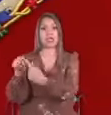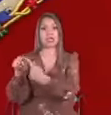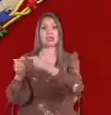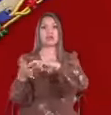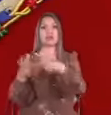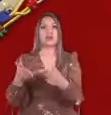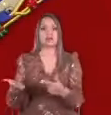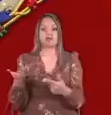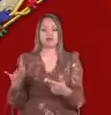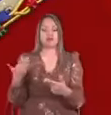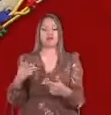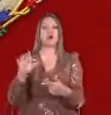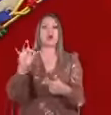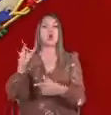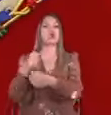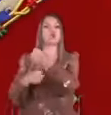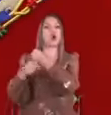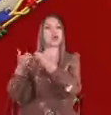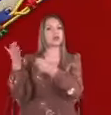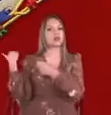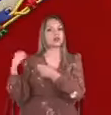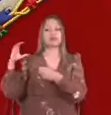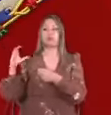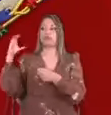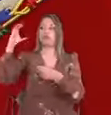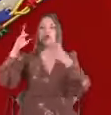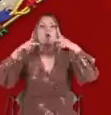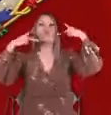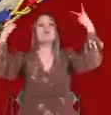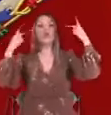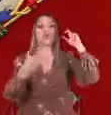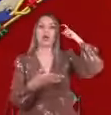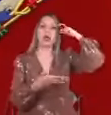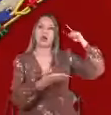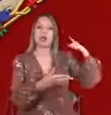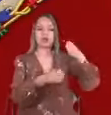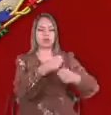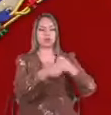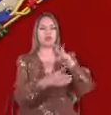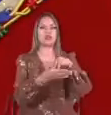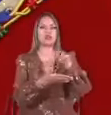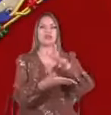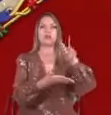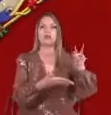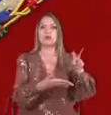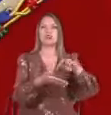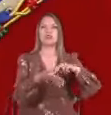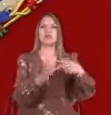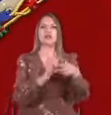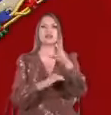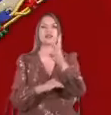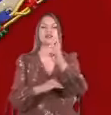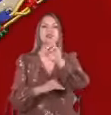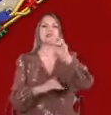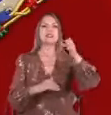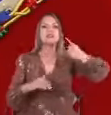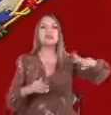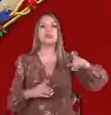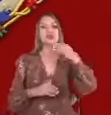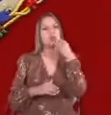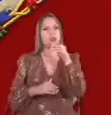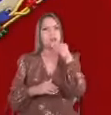retrocedido 8 años. Ni qué hablar de la inversión pública del gobierno central, que para el año 2022 fue de 600 millones de